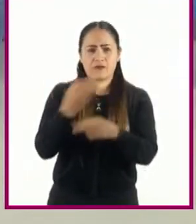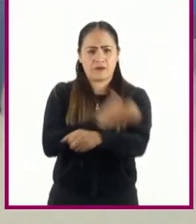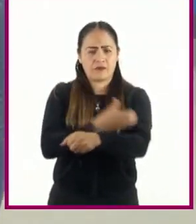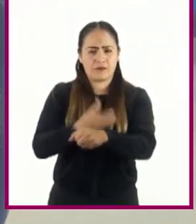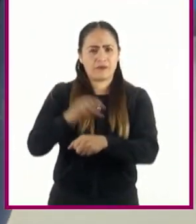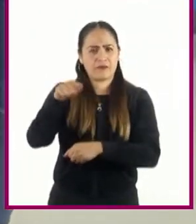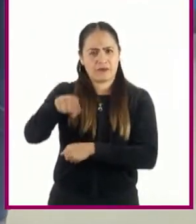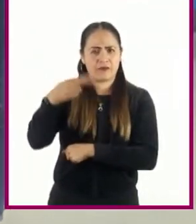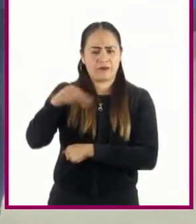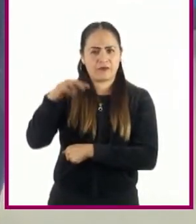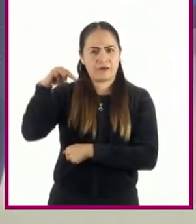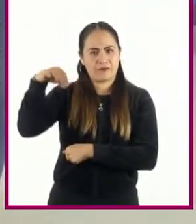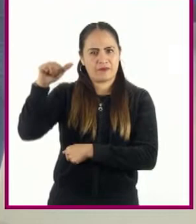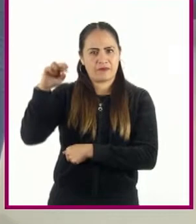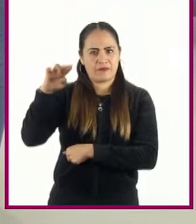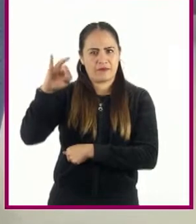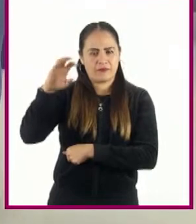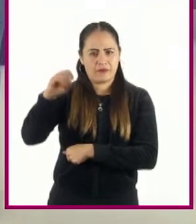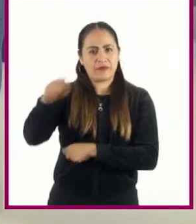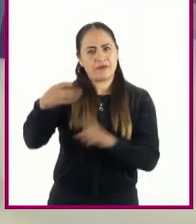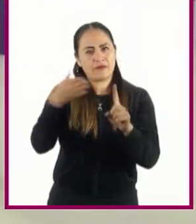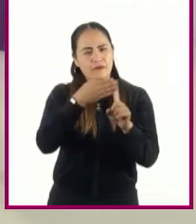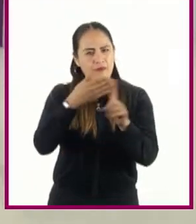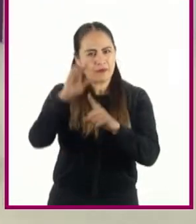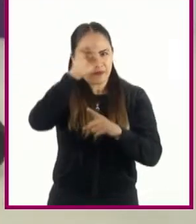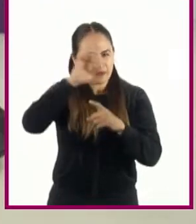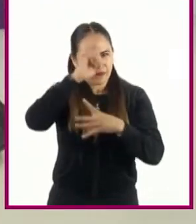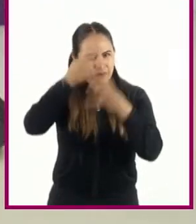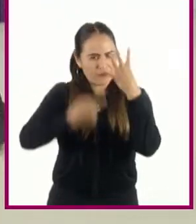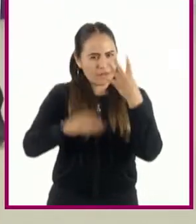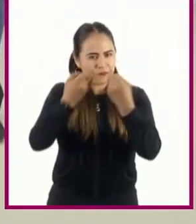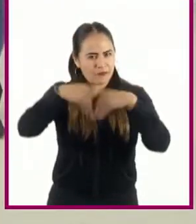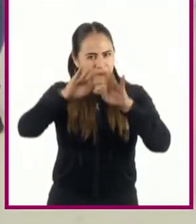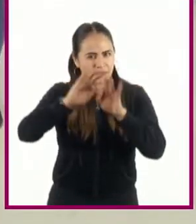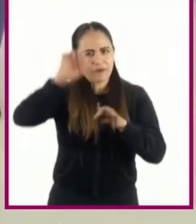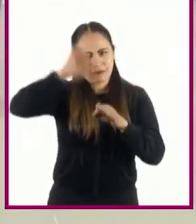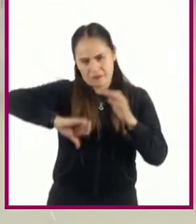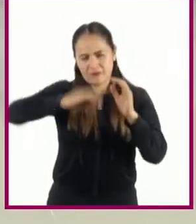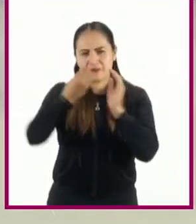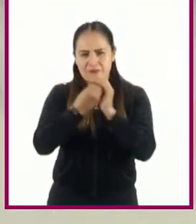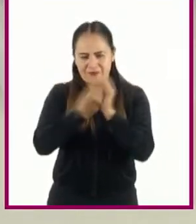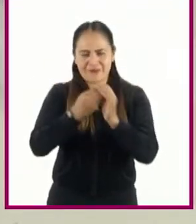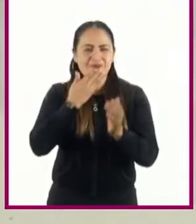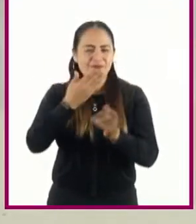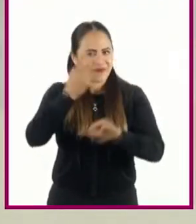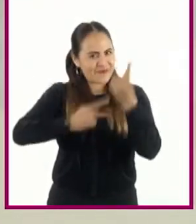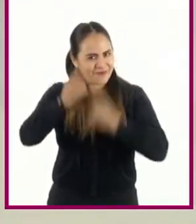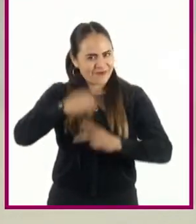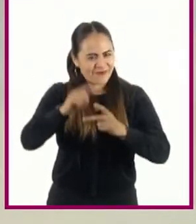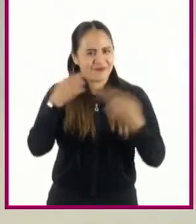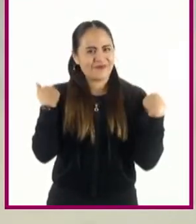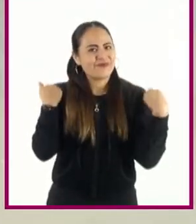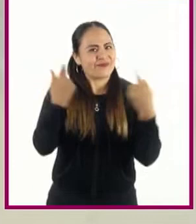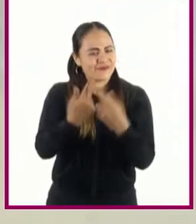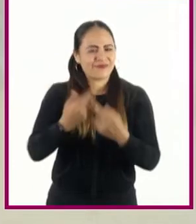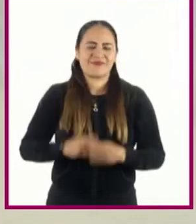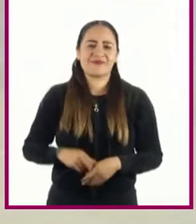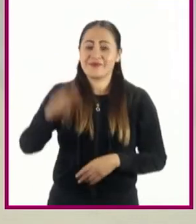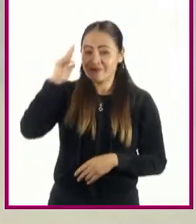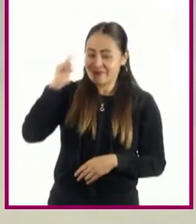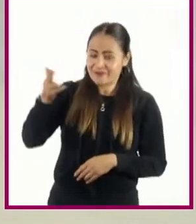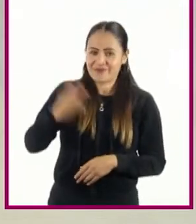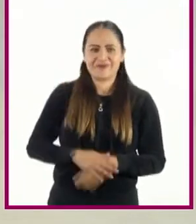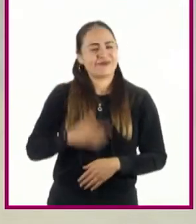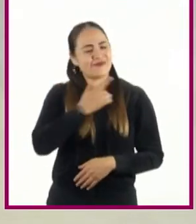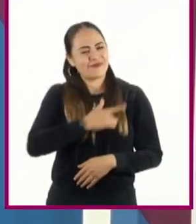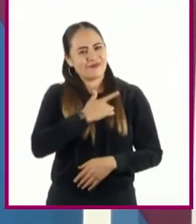Gómez Neri, quien nos guiará sobre todos los aspectos importantes de esta sesión. Bienvenido, profesor. ¿Qué tal? Es un gusto estar